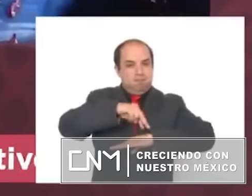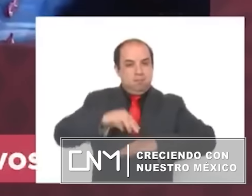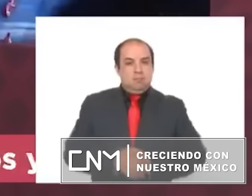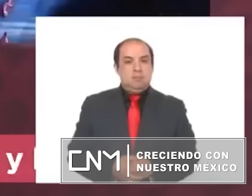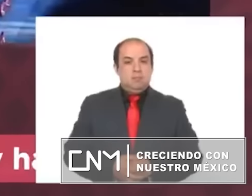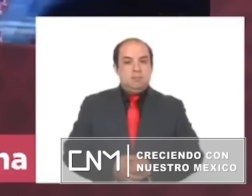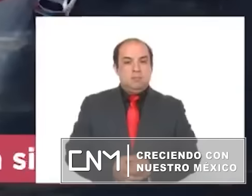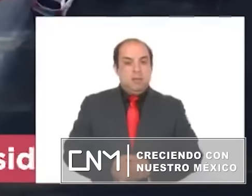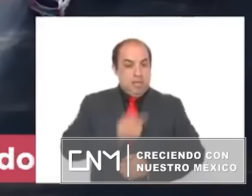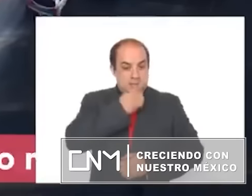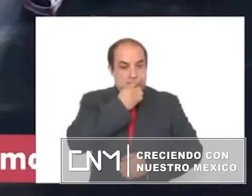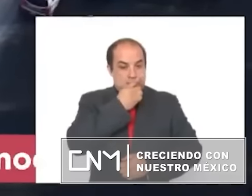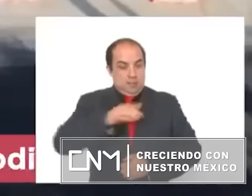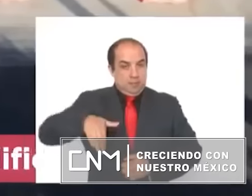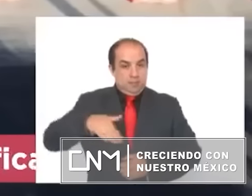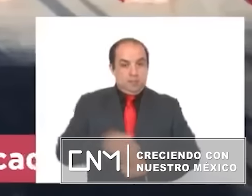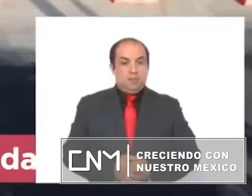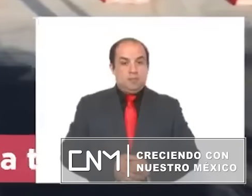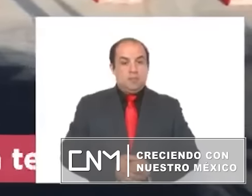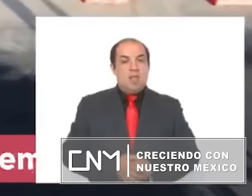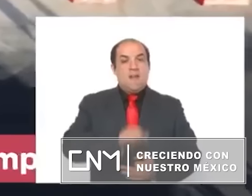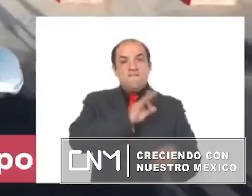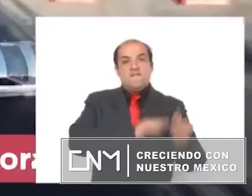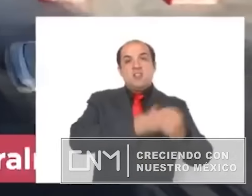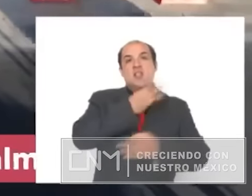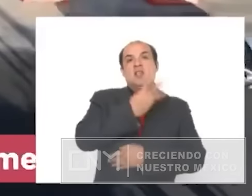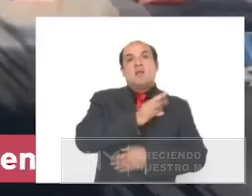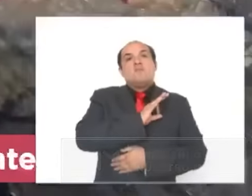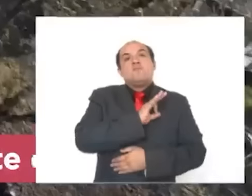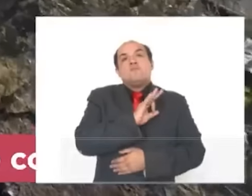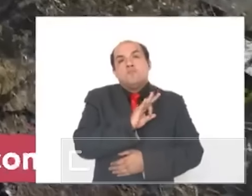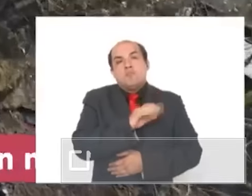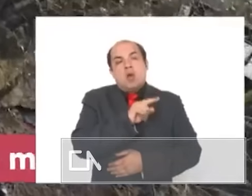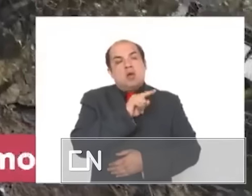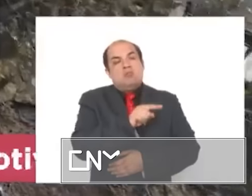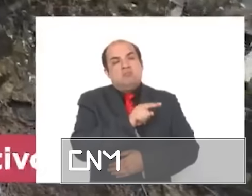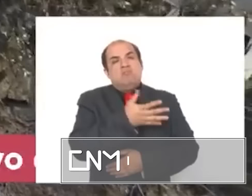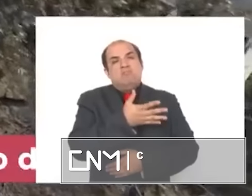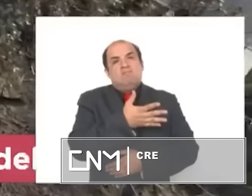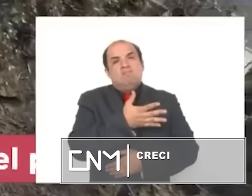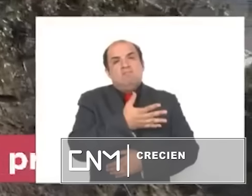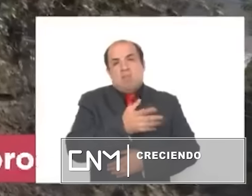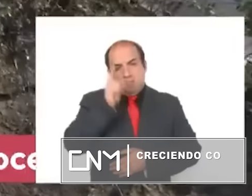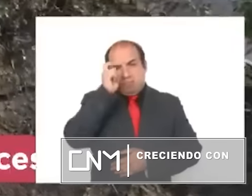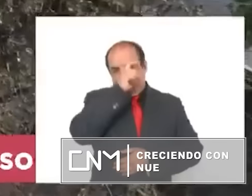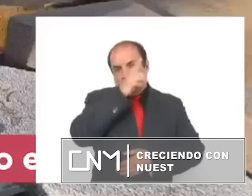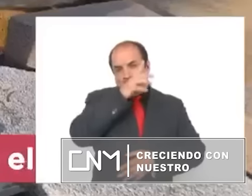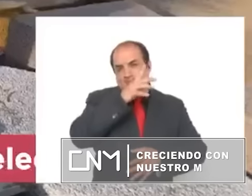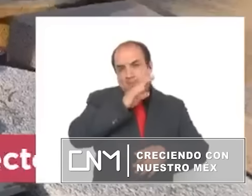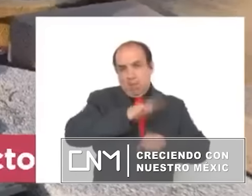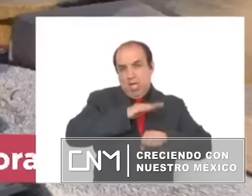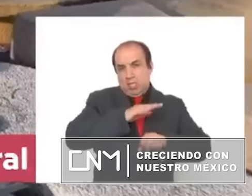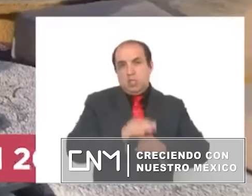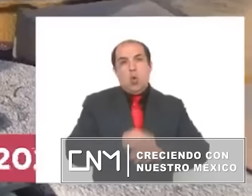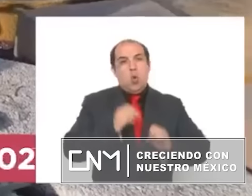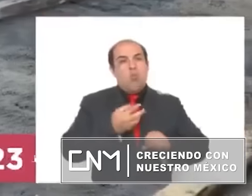Les decía, el Frente 3, digamos, pudiera ser el que se considerara más complejo o de